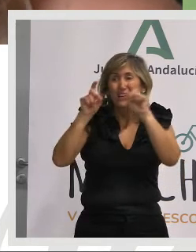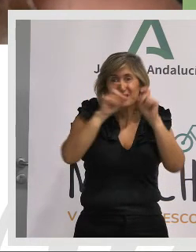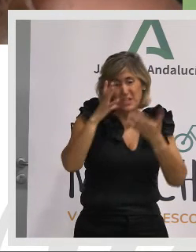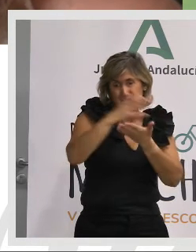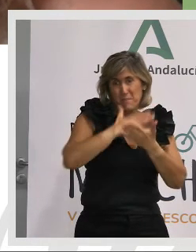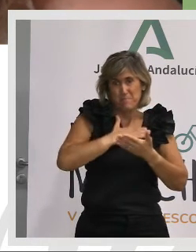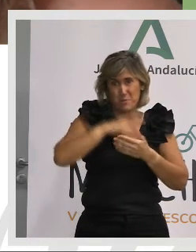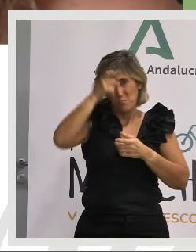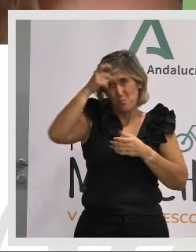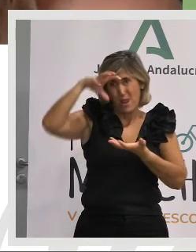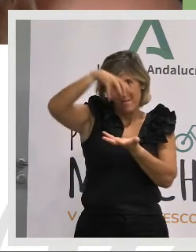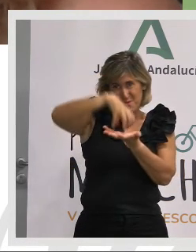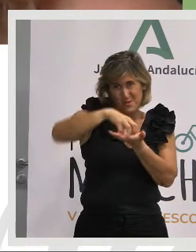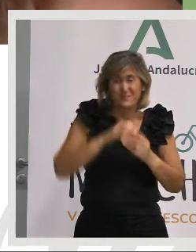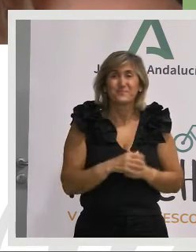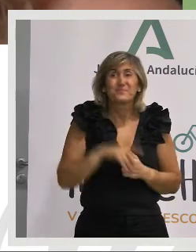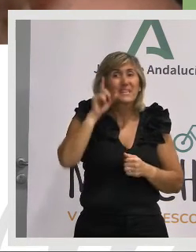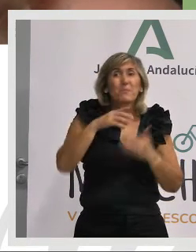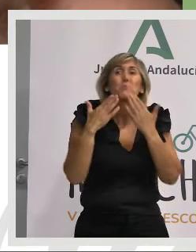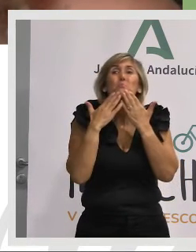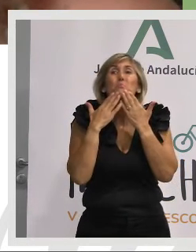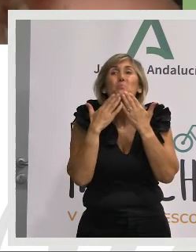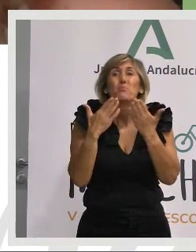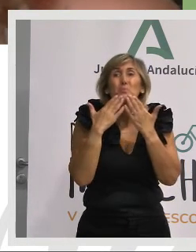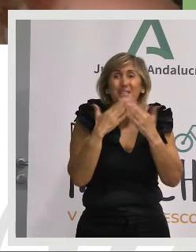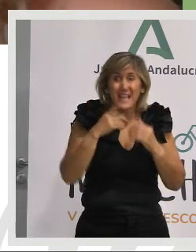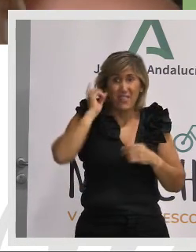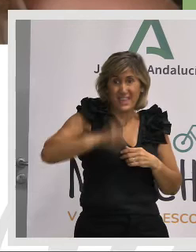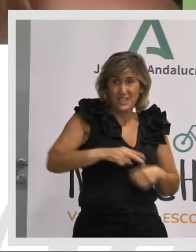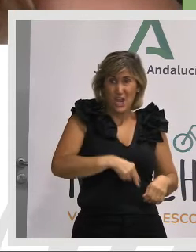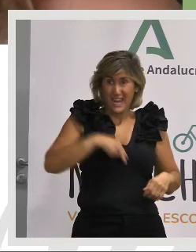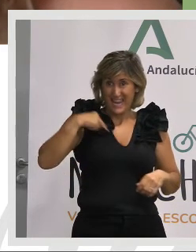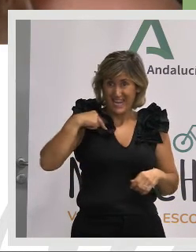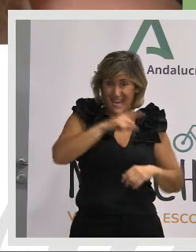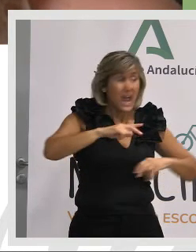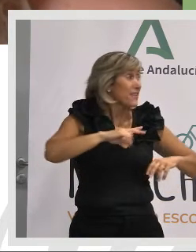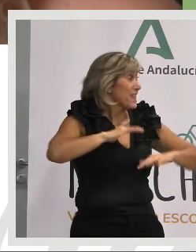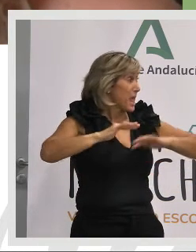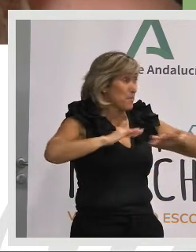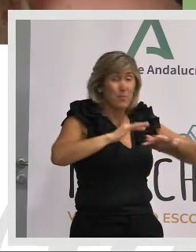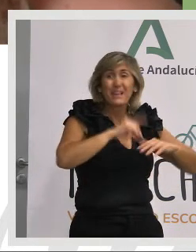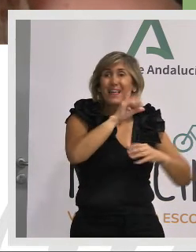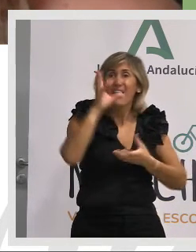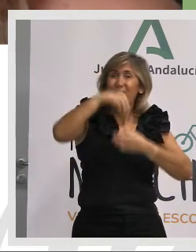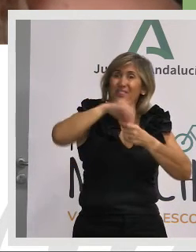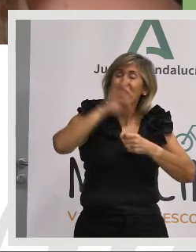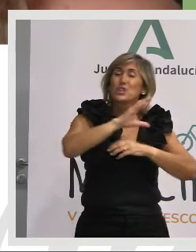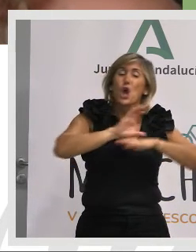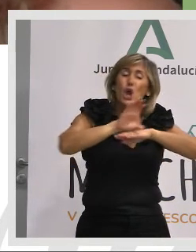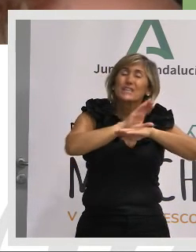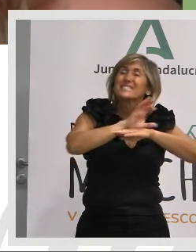universidad. Muchas gracias a la Dirección General de Movilidad, perteneciente a la Consejería del Conjunto